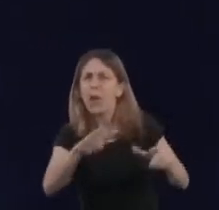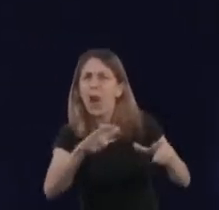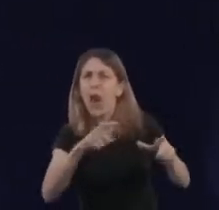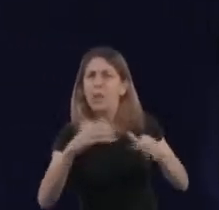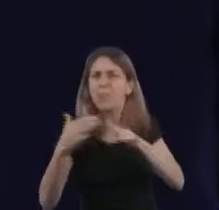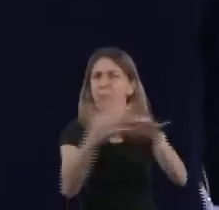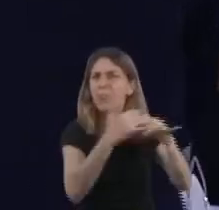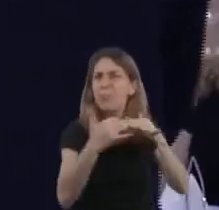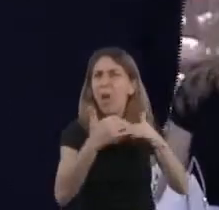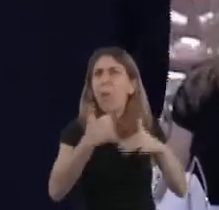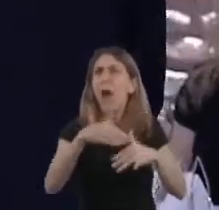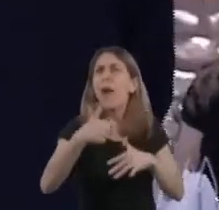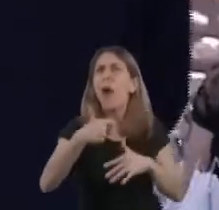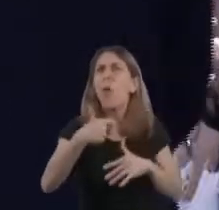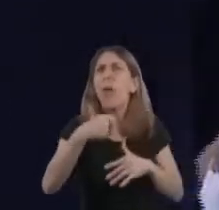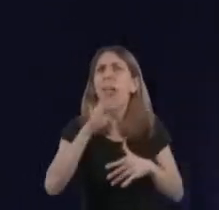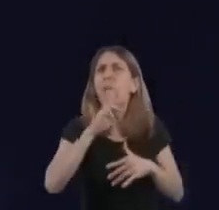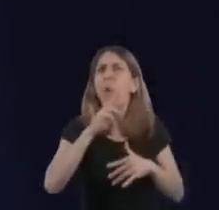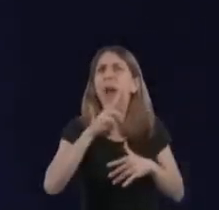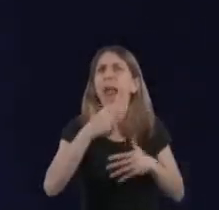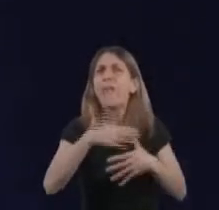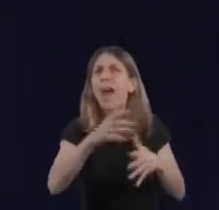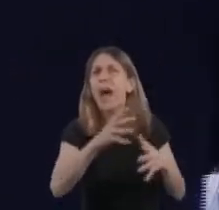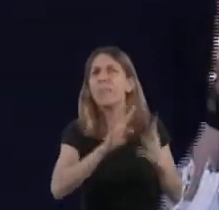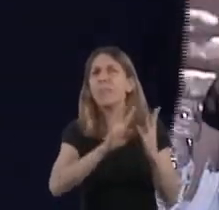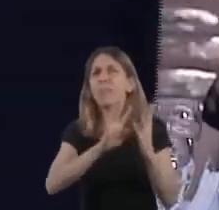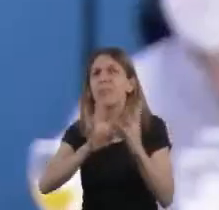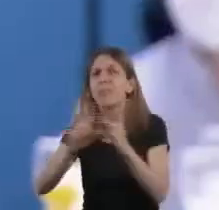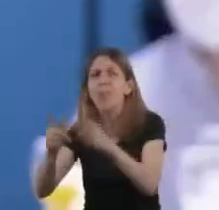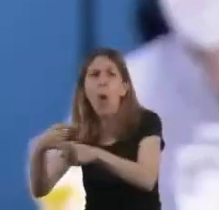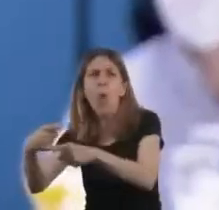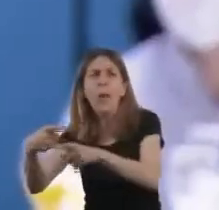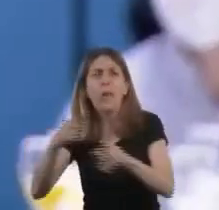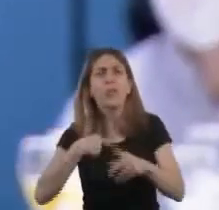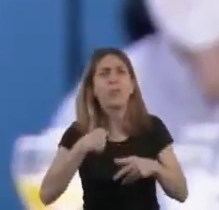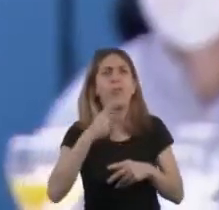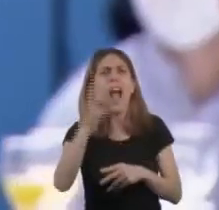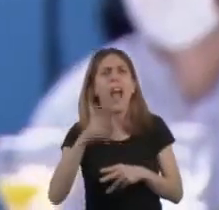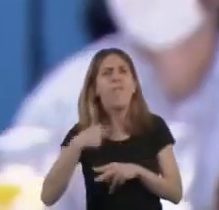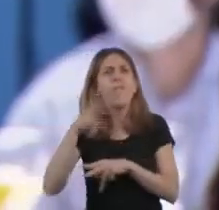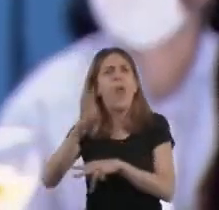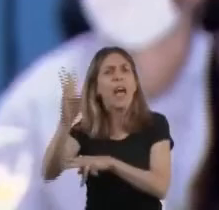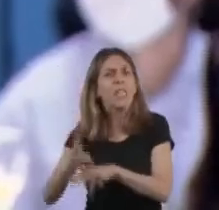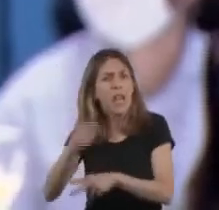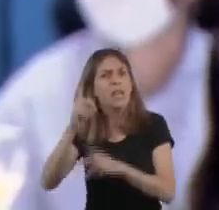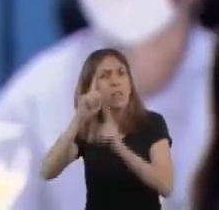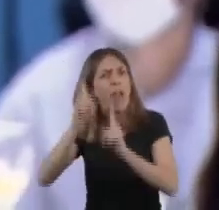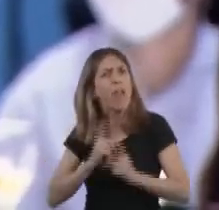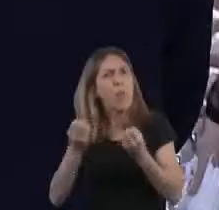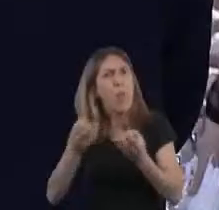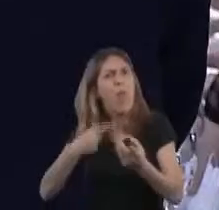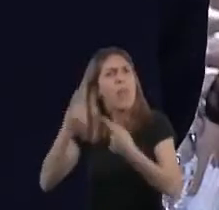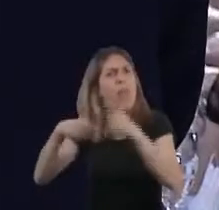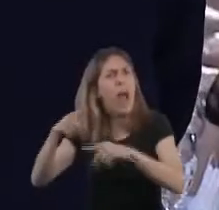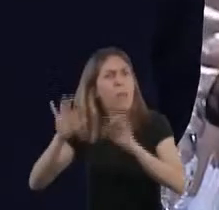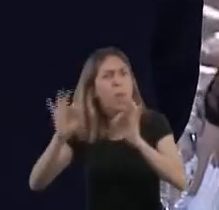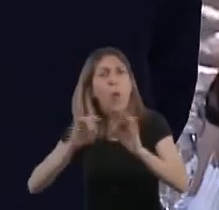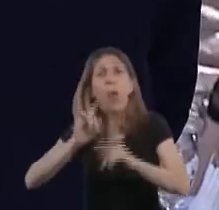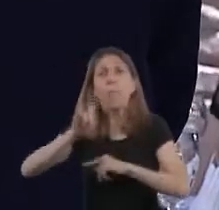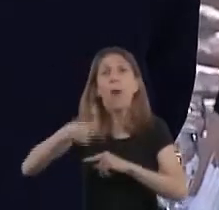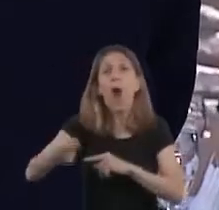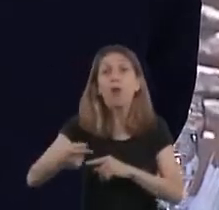a las mujeres. Entonces me fui al CES. Bueno, me recibieron bien, la verdad que me atendieron bien, me hicieron todos los trámites, bueno, y al otro mes